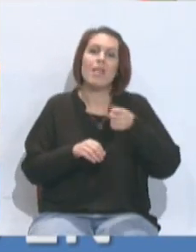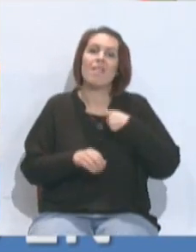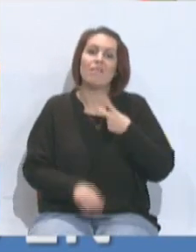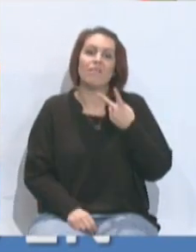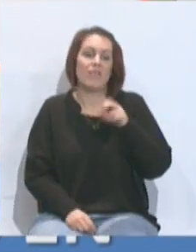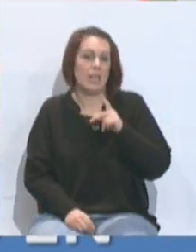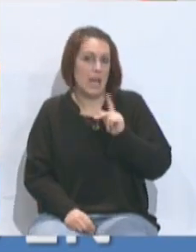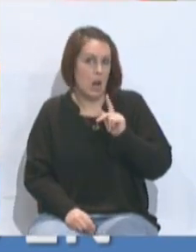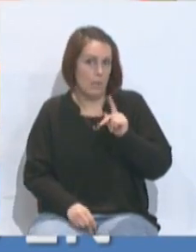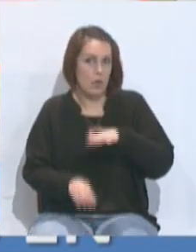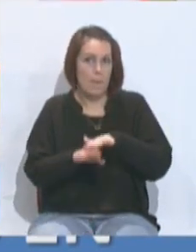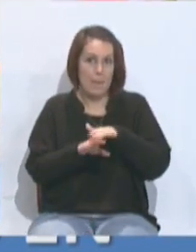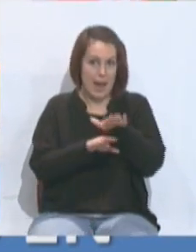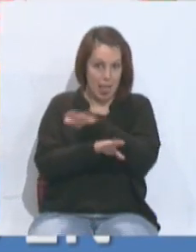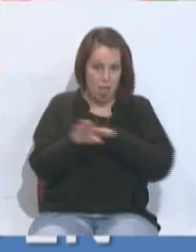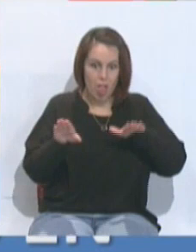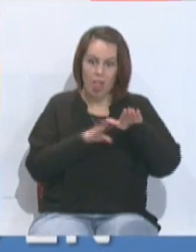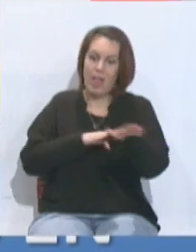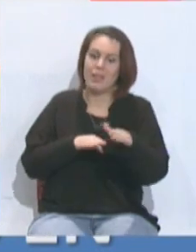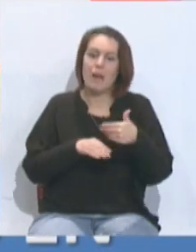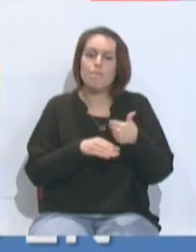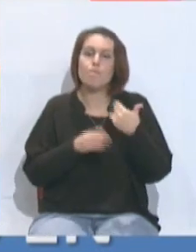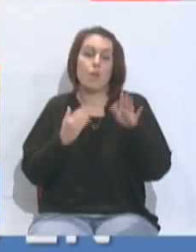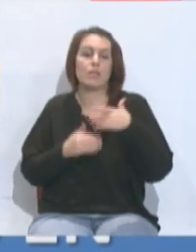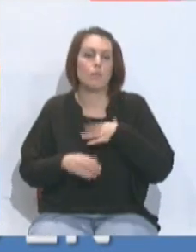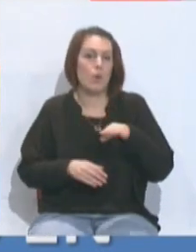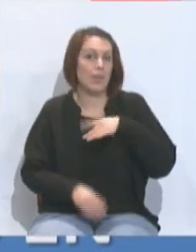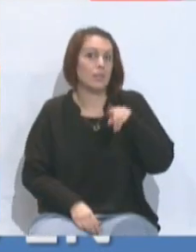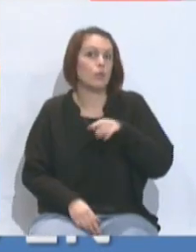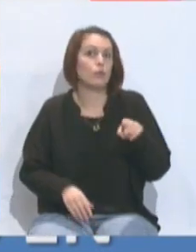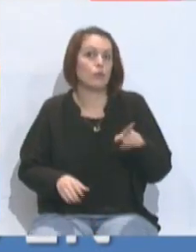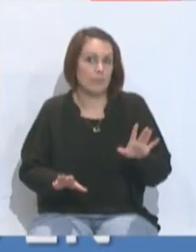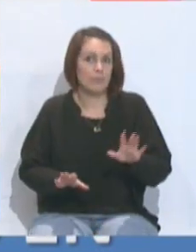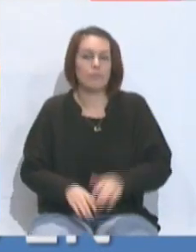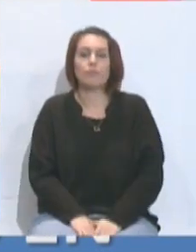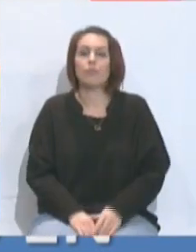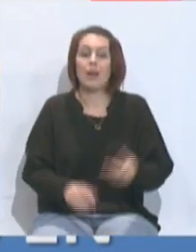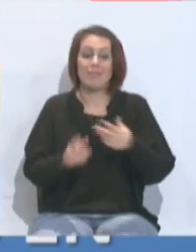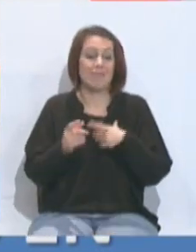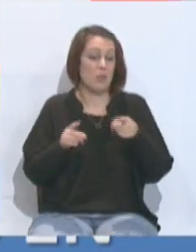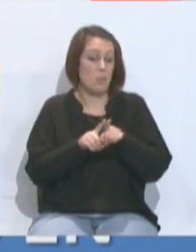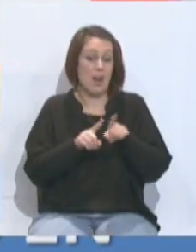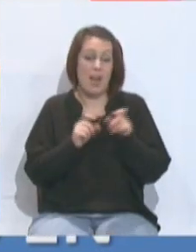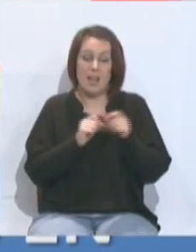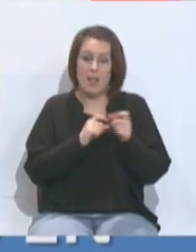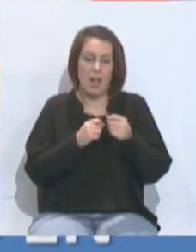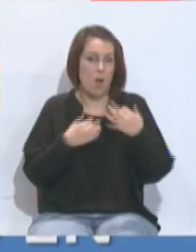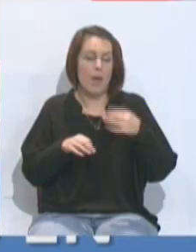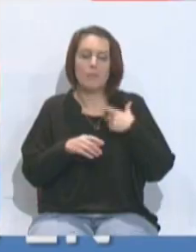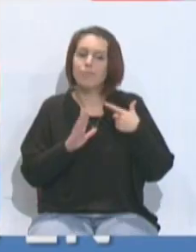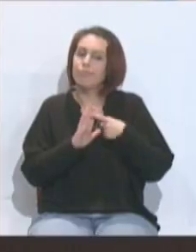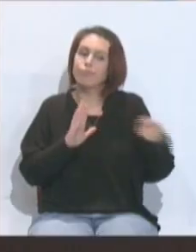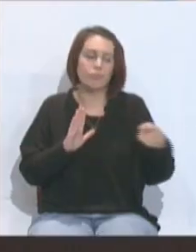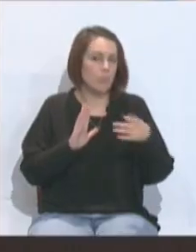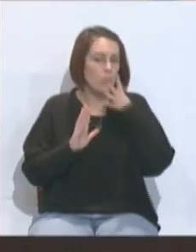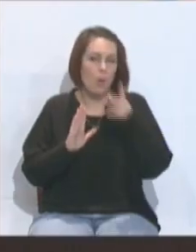de velocidad permitido en 20 kilómetros por hora en los adelantamientos en las carreteras convencionales. Se ha suprimido, puesto